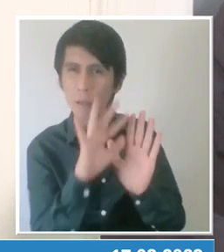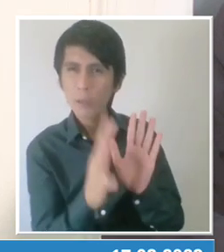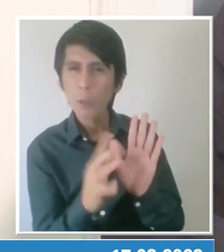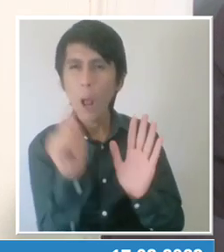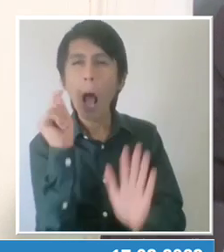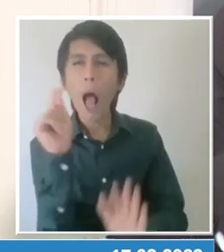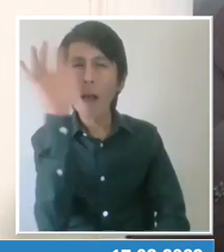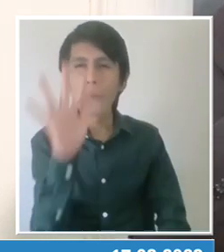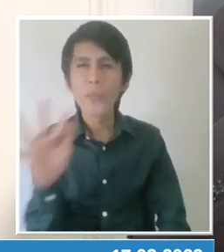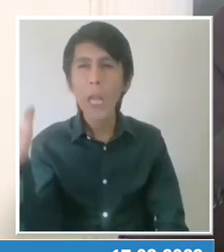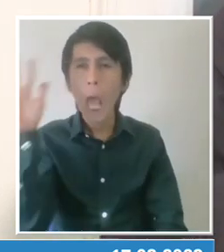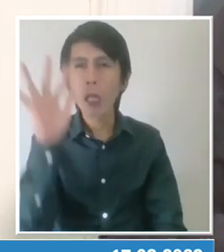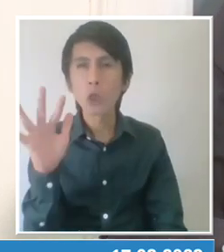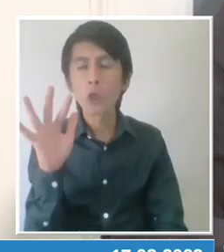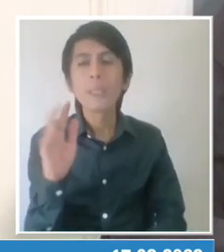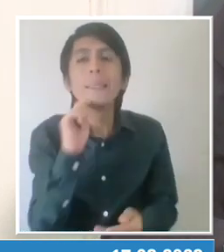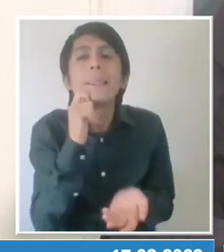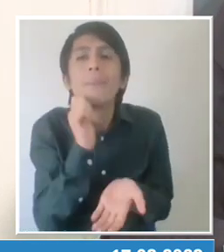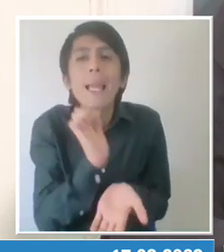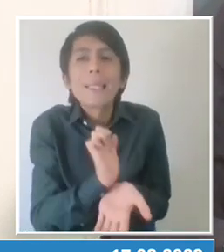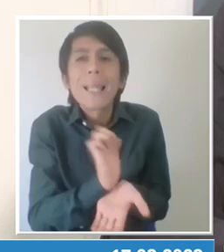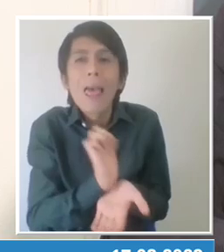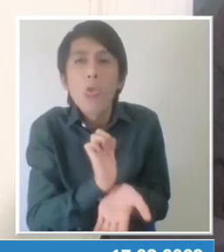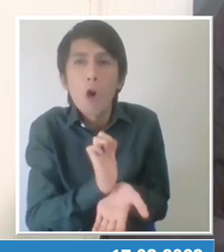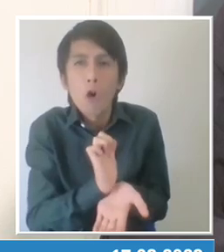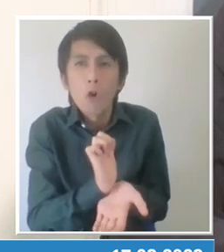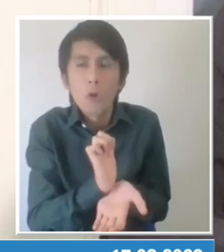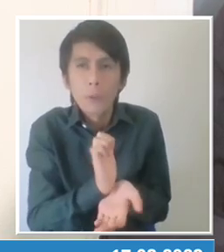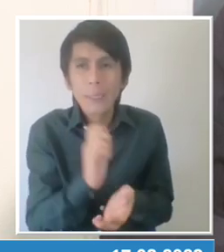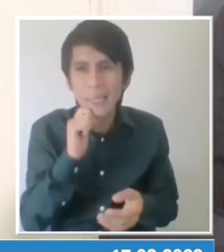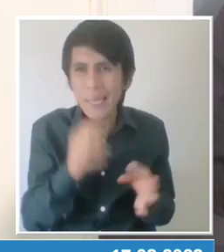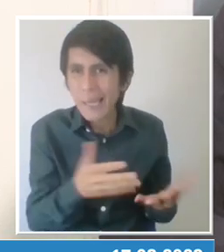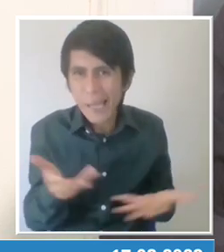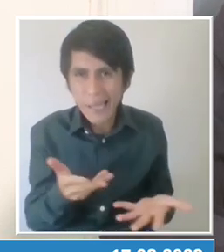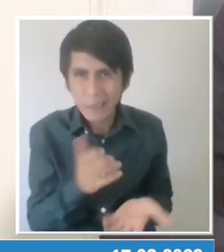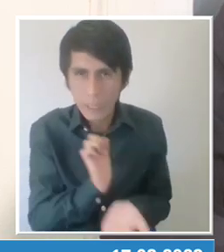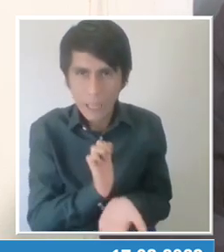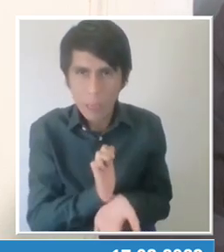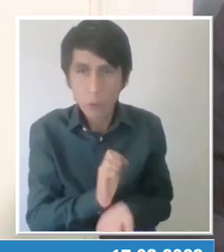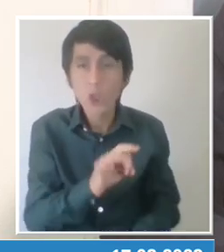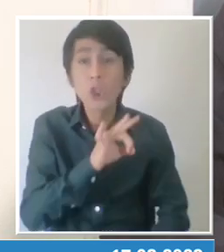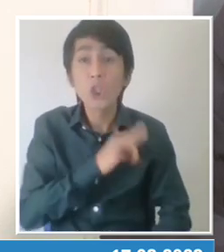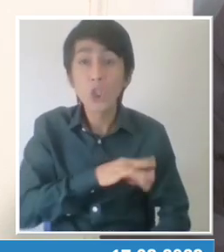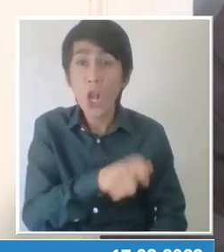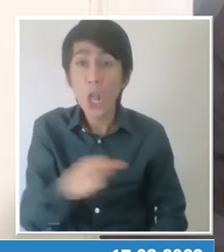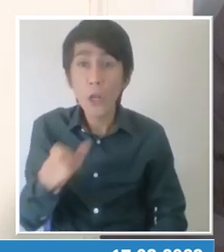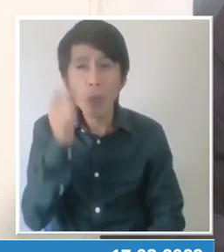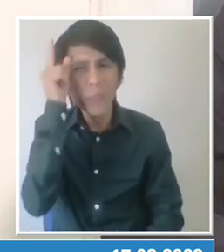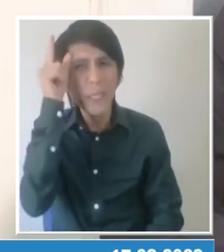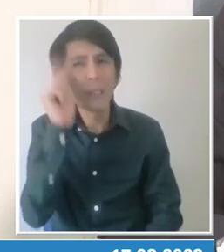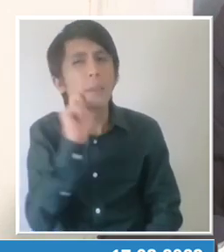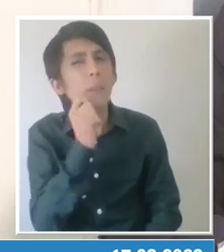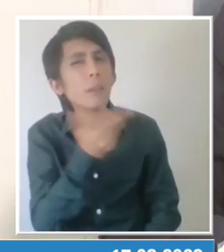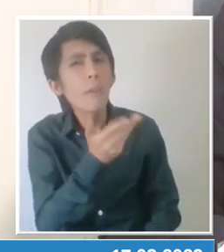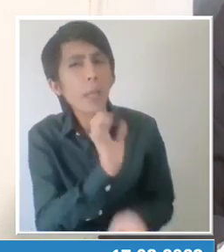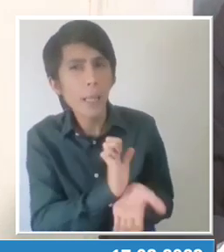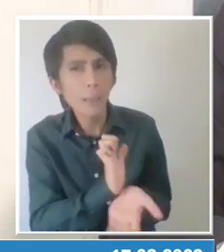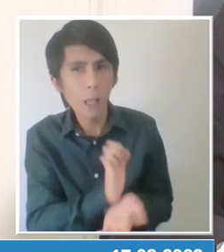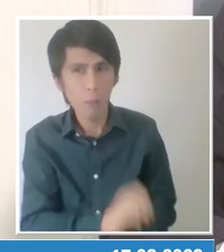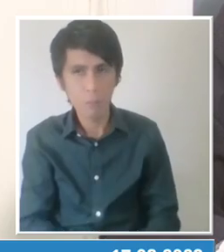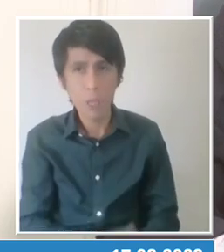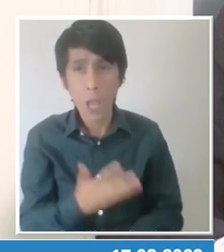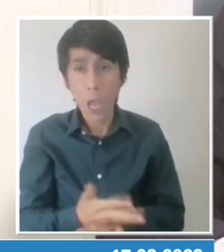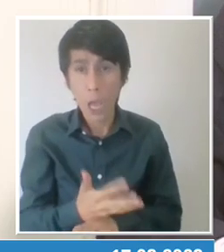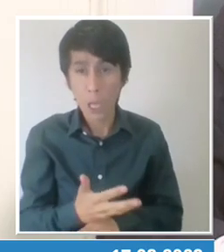que es el Estado. ¿Qué es el Estado para los chilenos? ¿Cuántos chilenos tienen una idea, siquiera